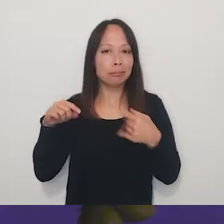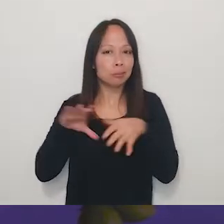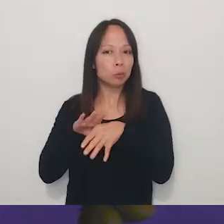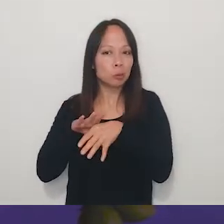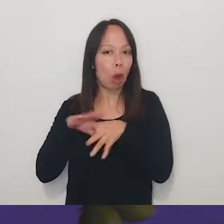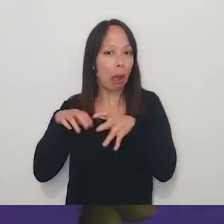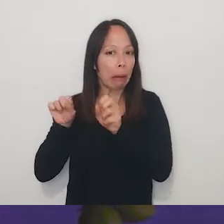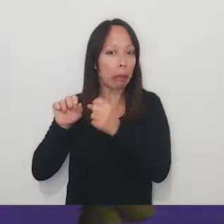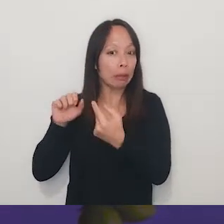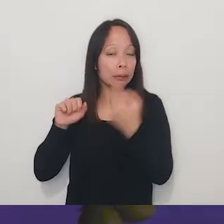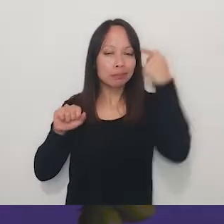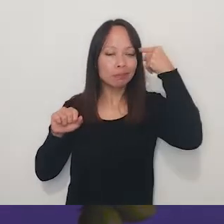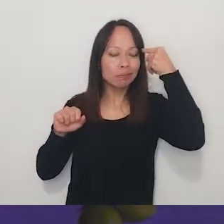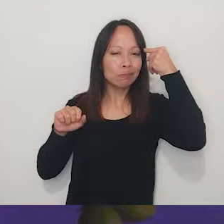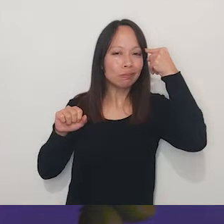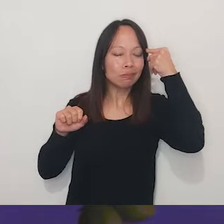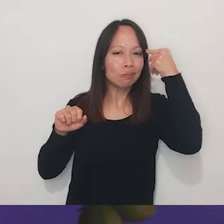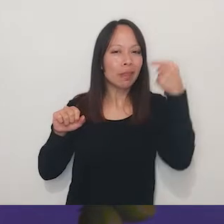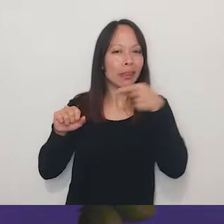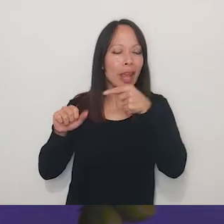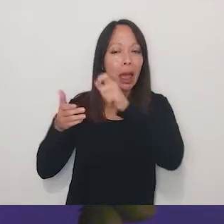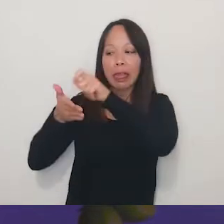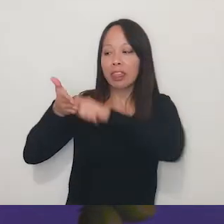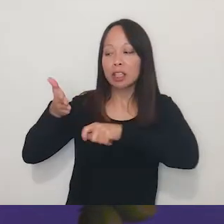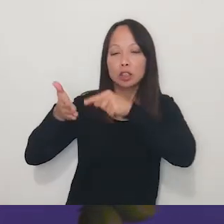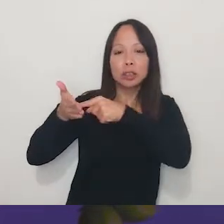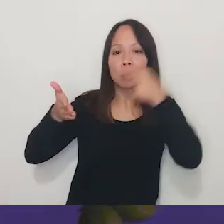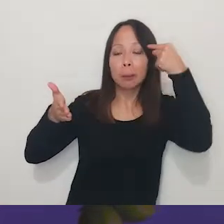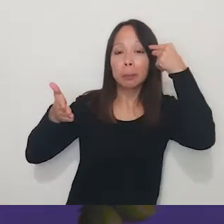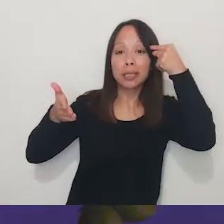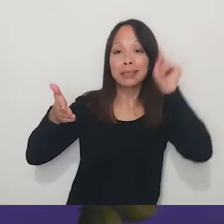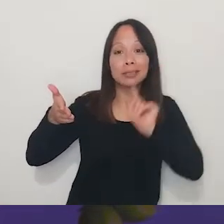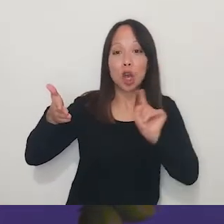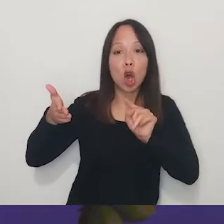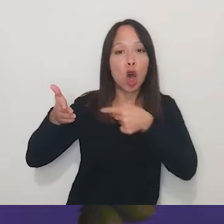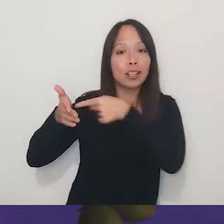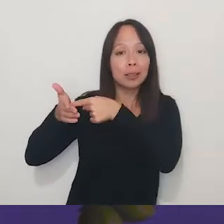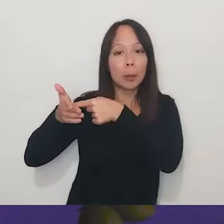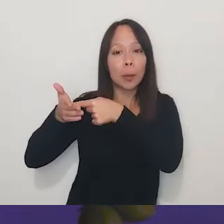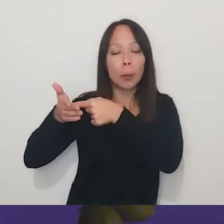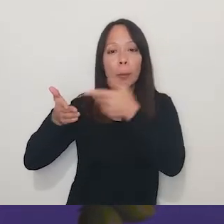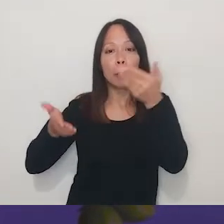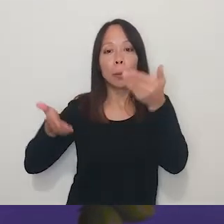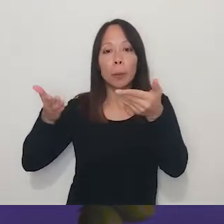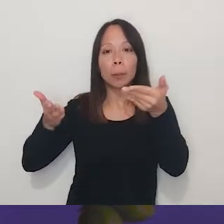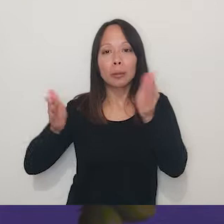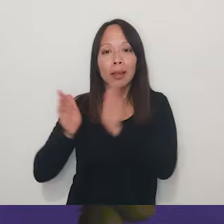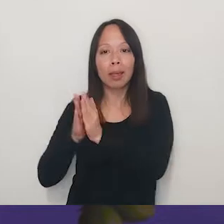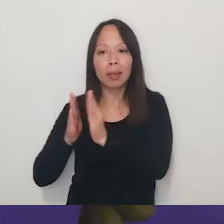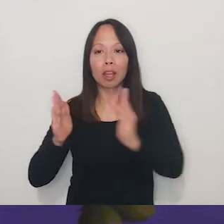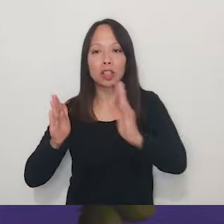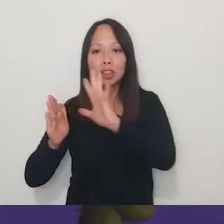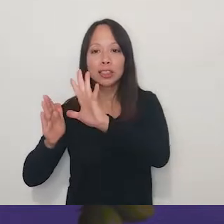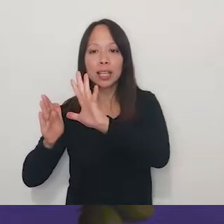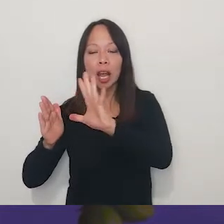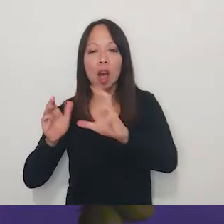esto, entonces tarda mucho en pensarlo y uno no diagnostica lo que no piensa, con lo cual hay un promedio entre 5 y 8 años